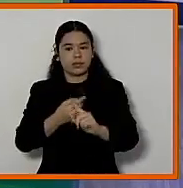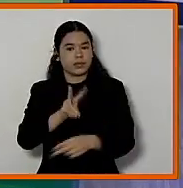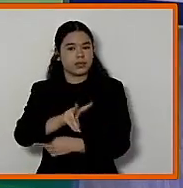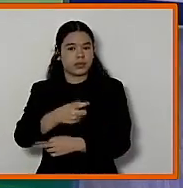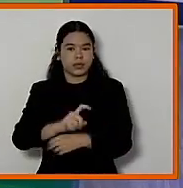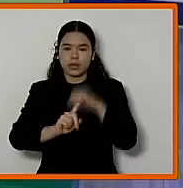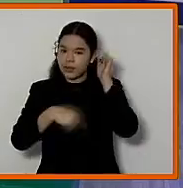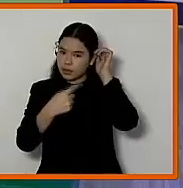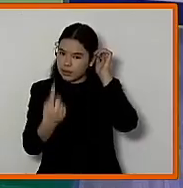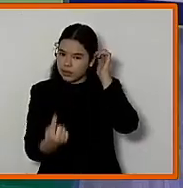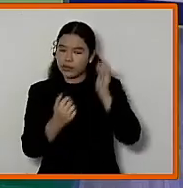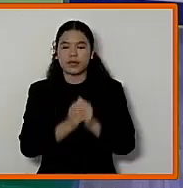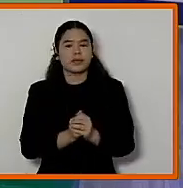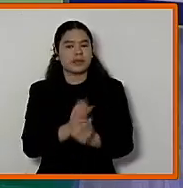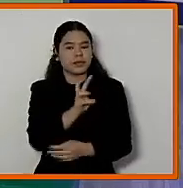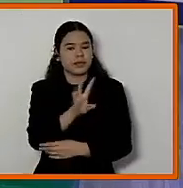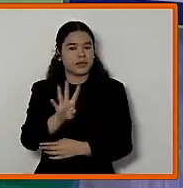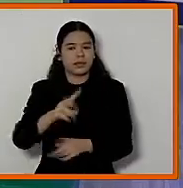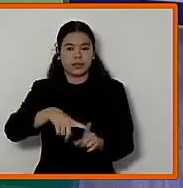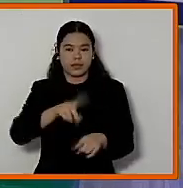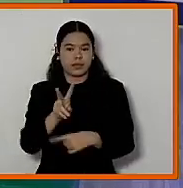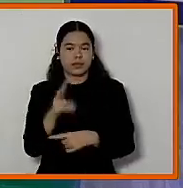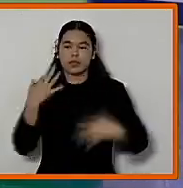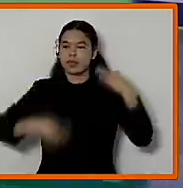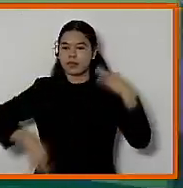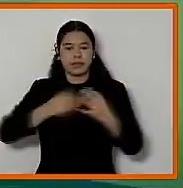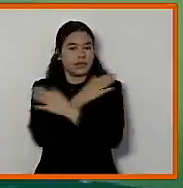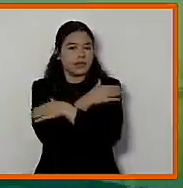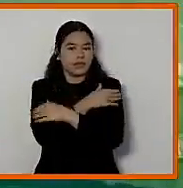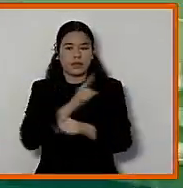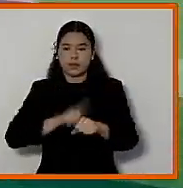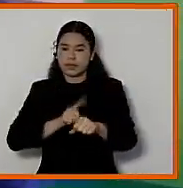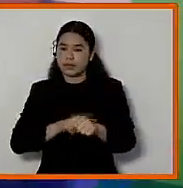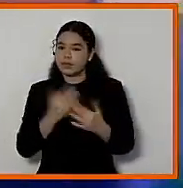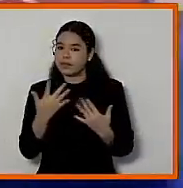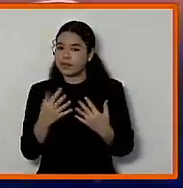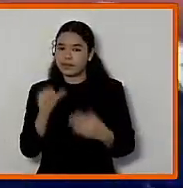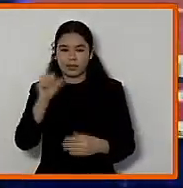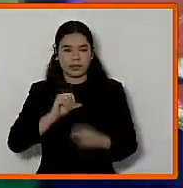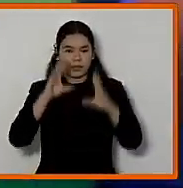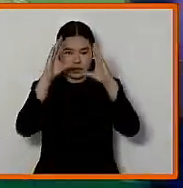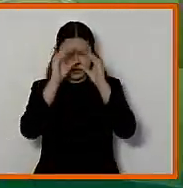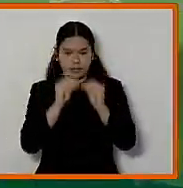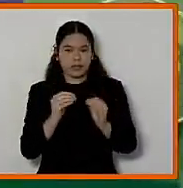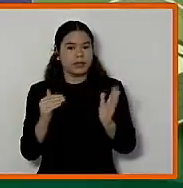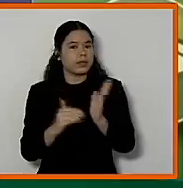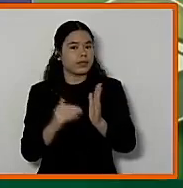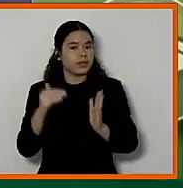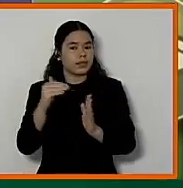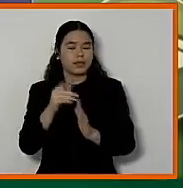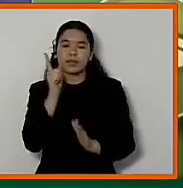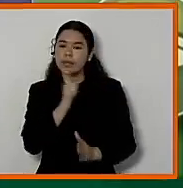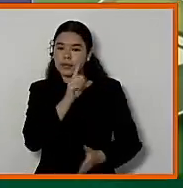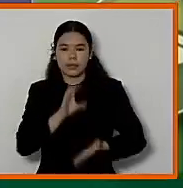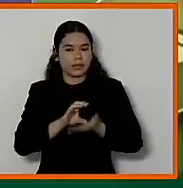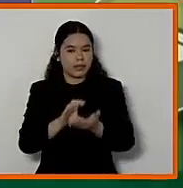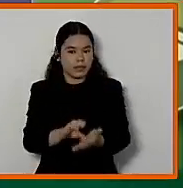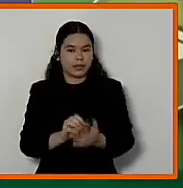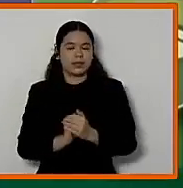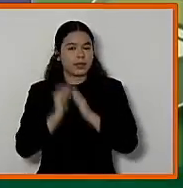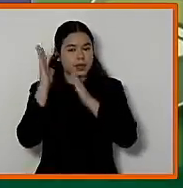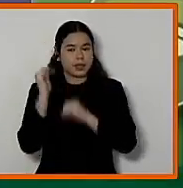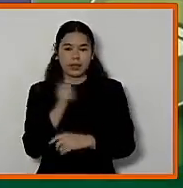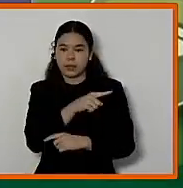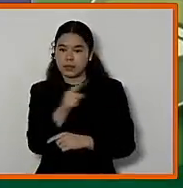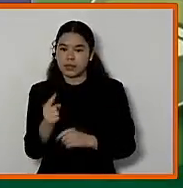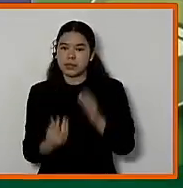1, 64 más 2. Felicidades, llegó el momento más esperado de nuestra noche millonaria, Loto Super Premio. Espero que